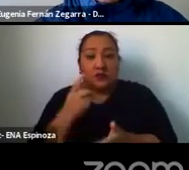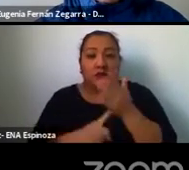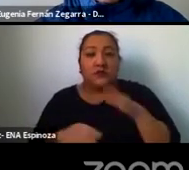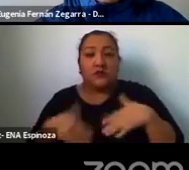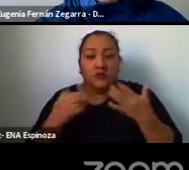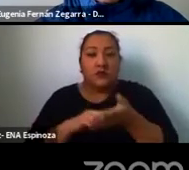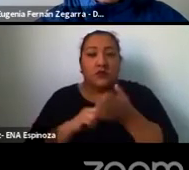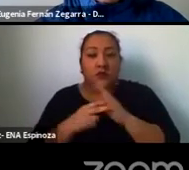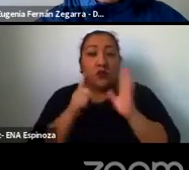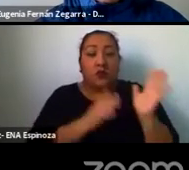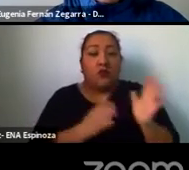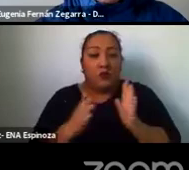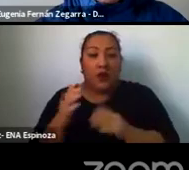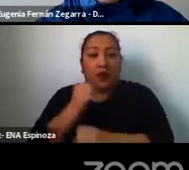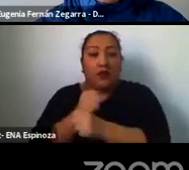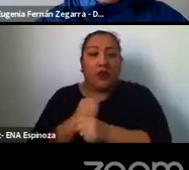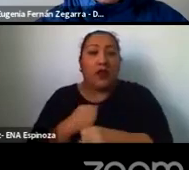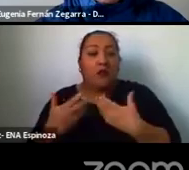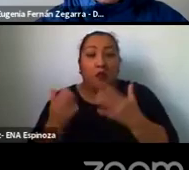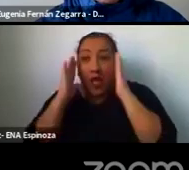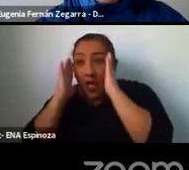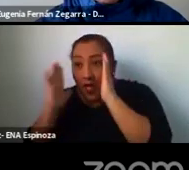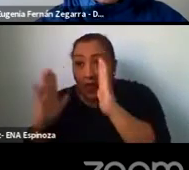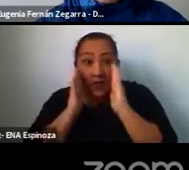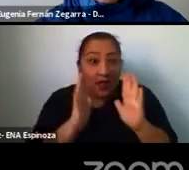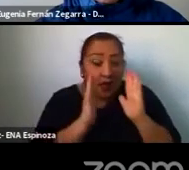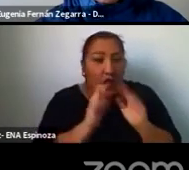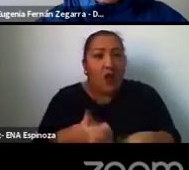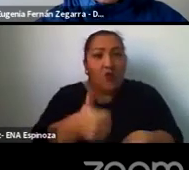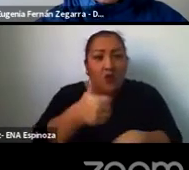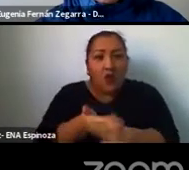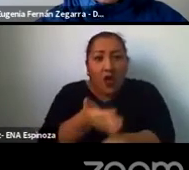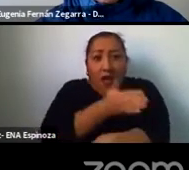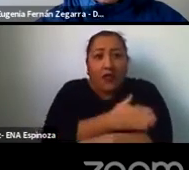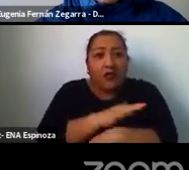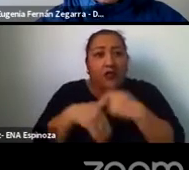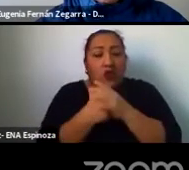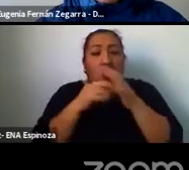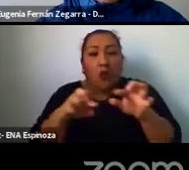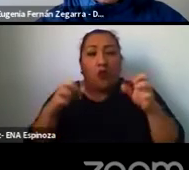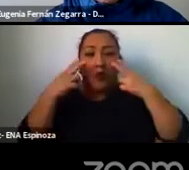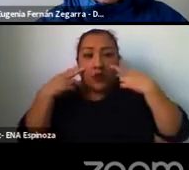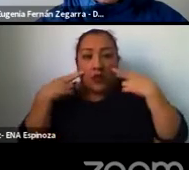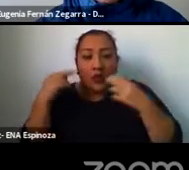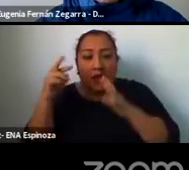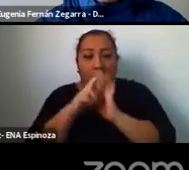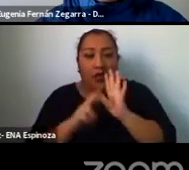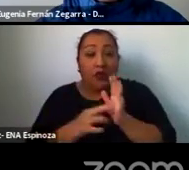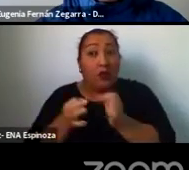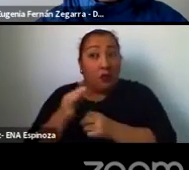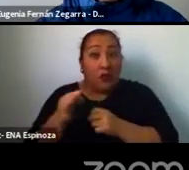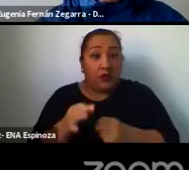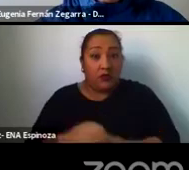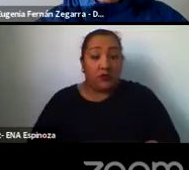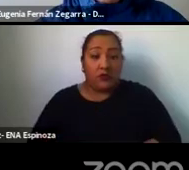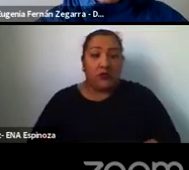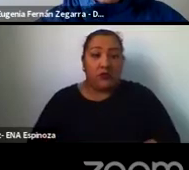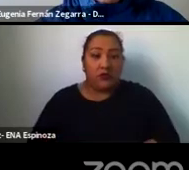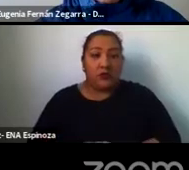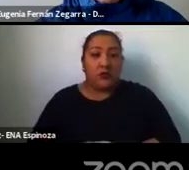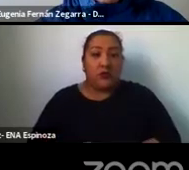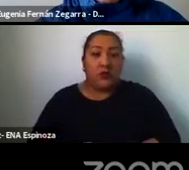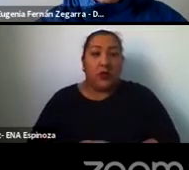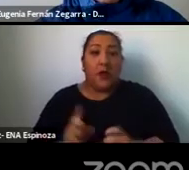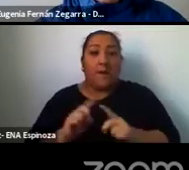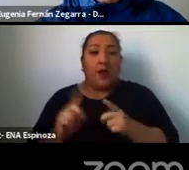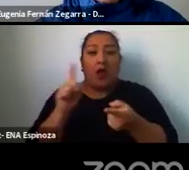un plan en el que puedan atender de manera oportuna a todos los pueblos indígenas en la región. Ha habido ciertos avances, sin embargo, aún